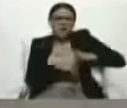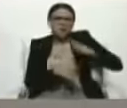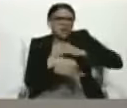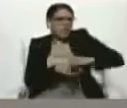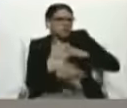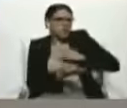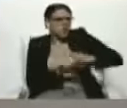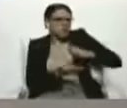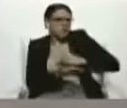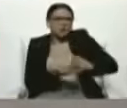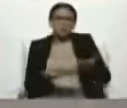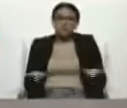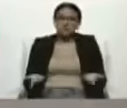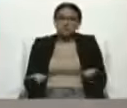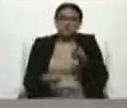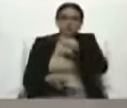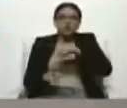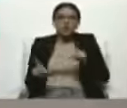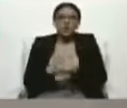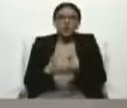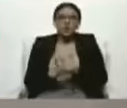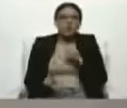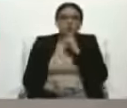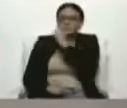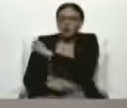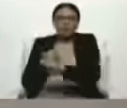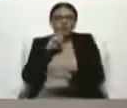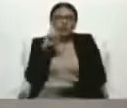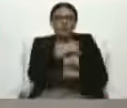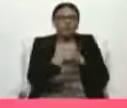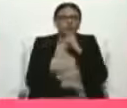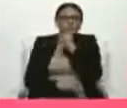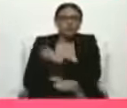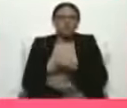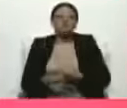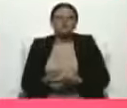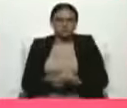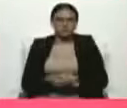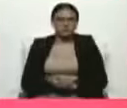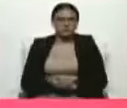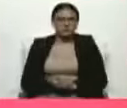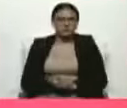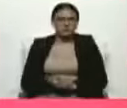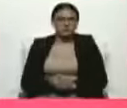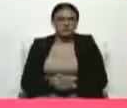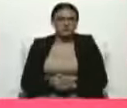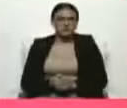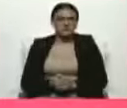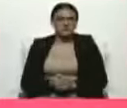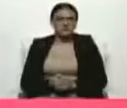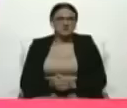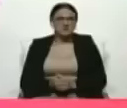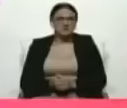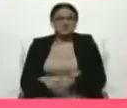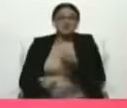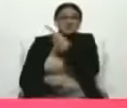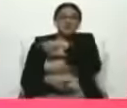Se odian entre ellos. La cena navideña de este año de ellos debe estar linda y bella. Bueno, para ellos, ¿verdad?